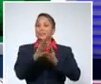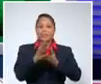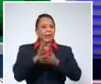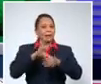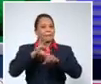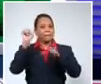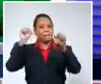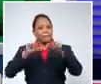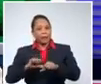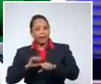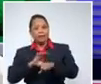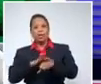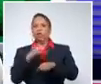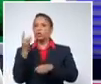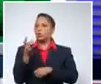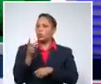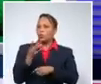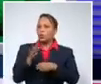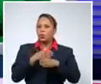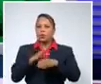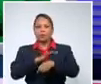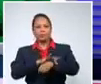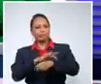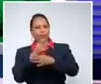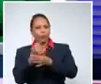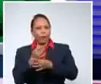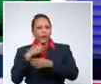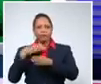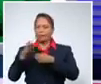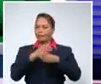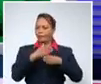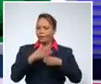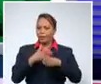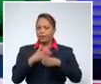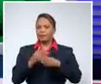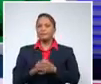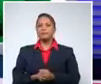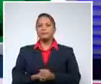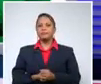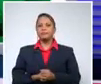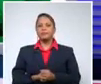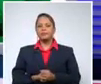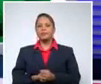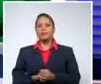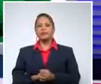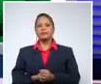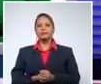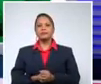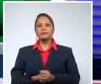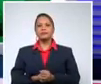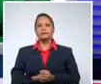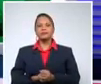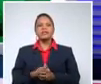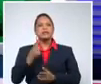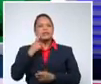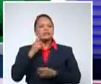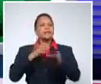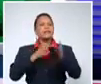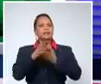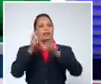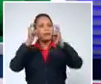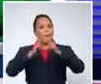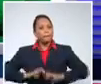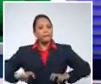la parotiditis, que dejan inmunidad de largo periodo, sino que es una inmunidad que incluso se está precisando y que